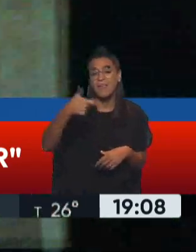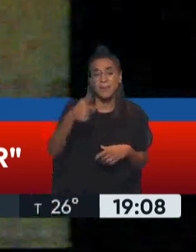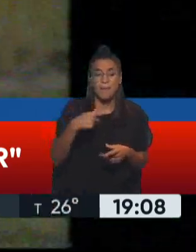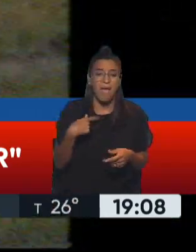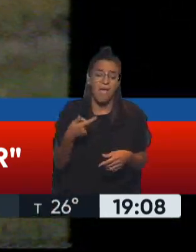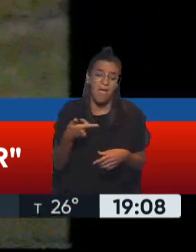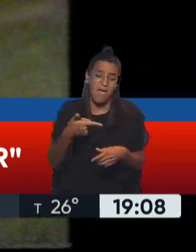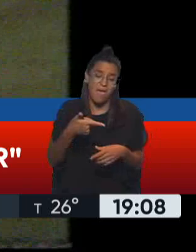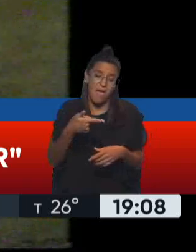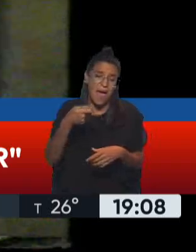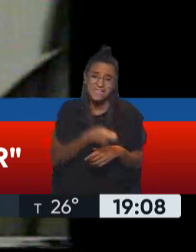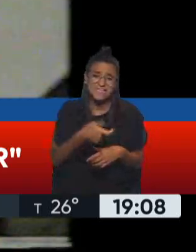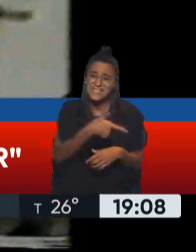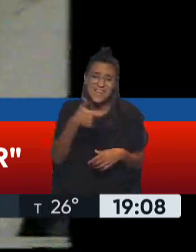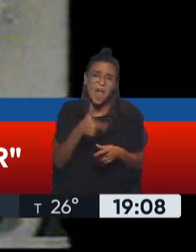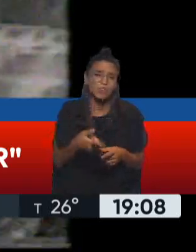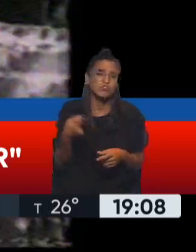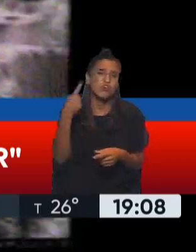asesinato completamente,